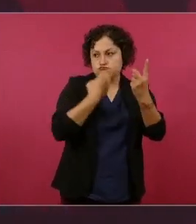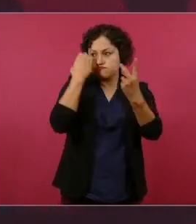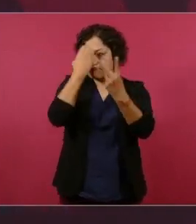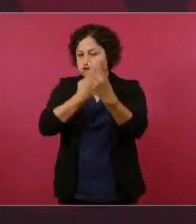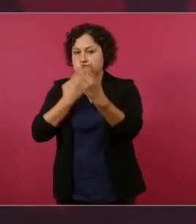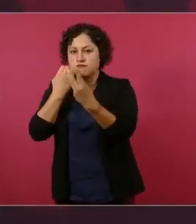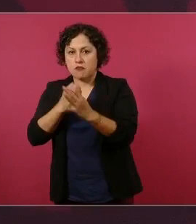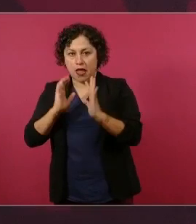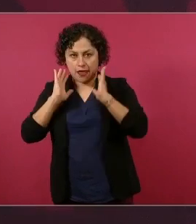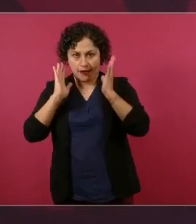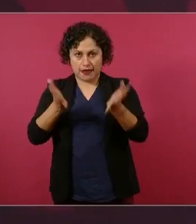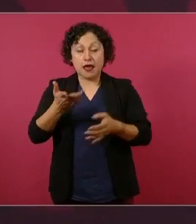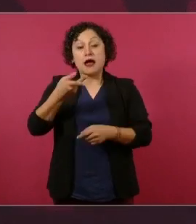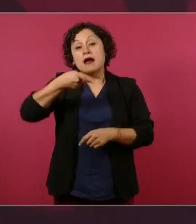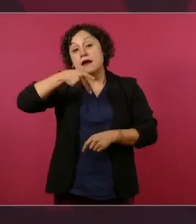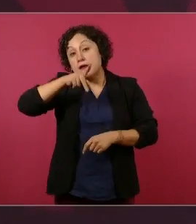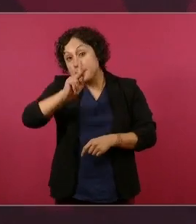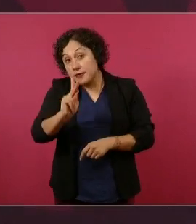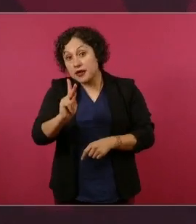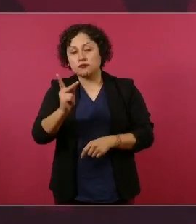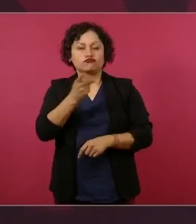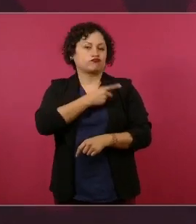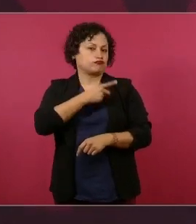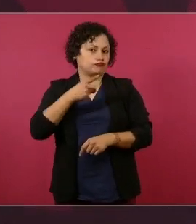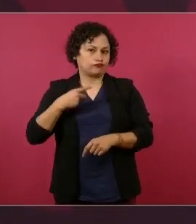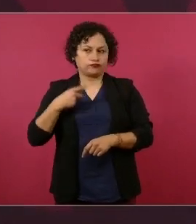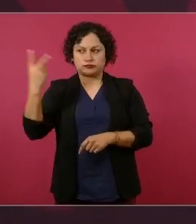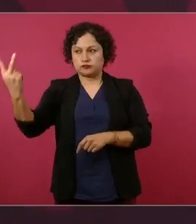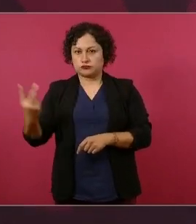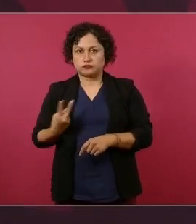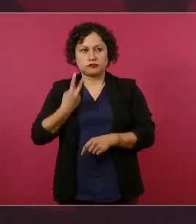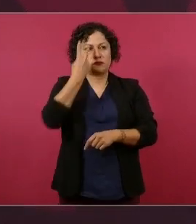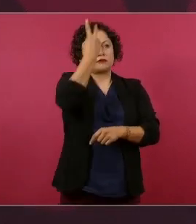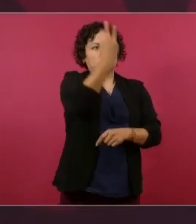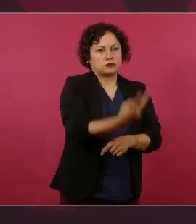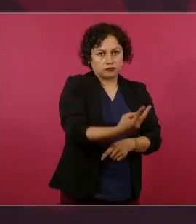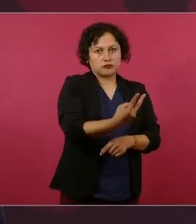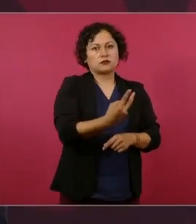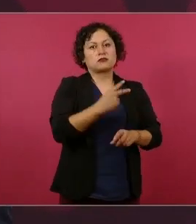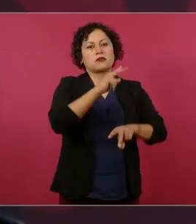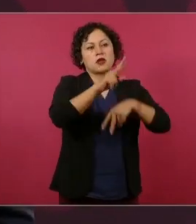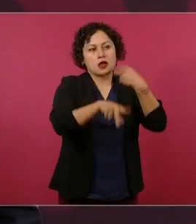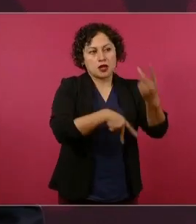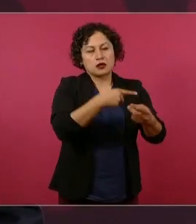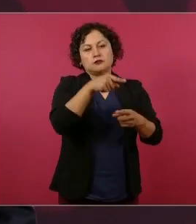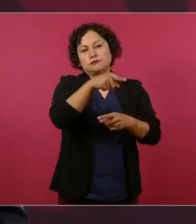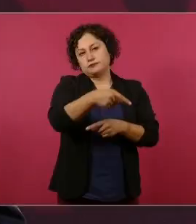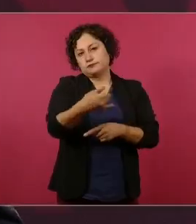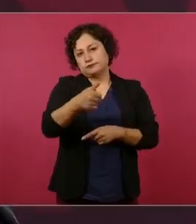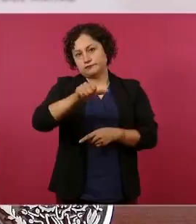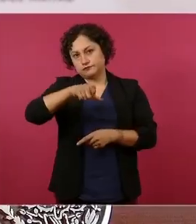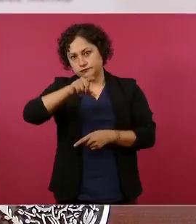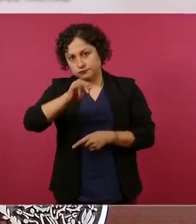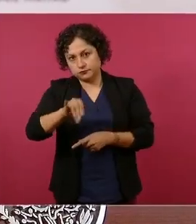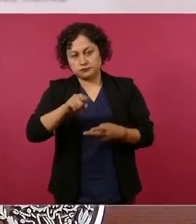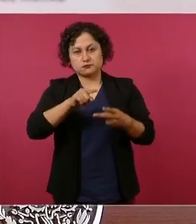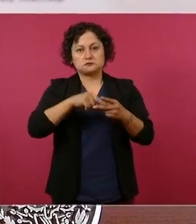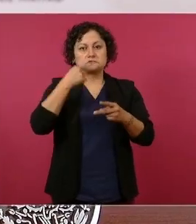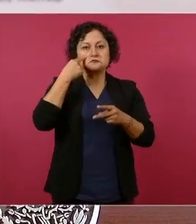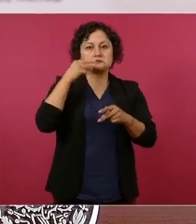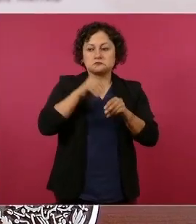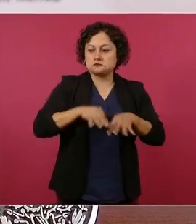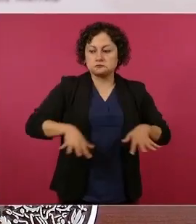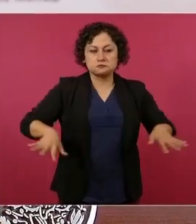tenemos que ir a ver el acueducto Yaqui, el sistema de riego,